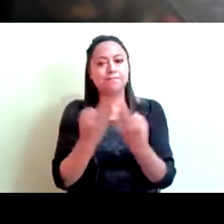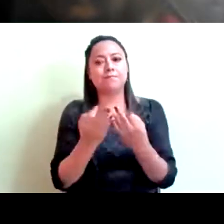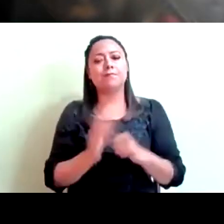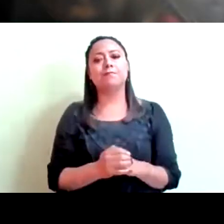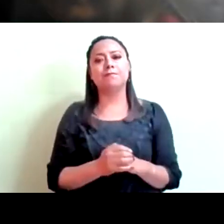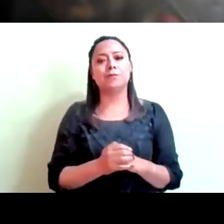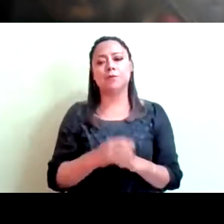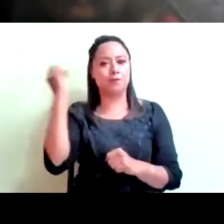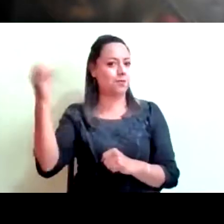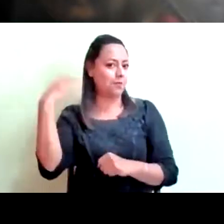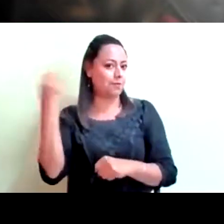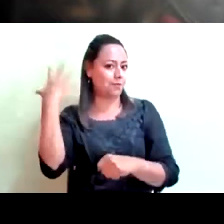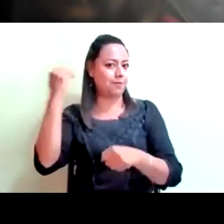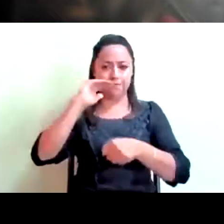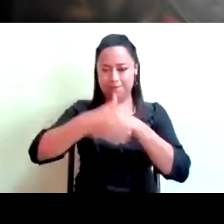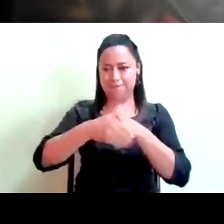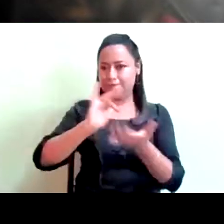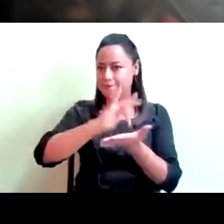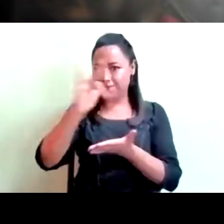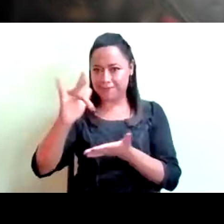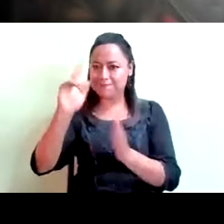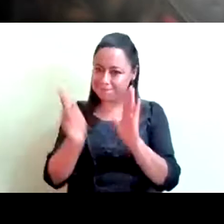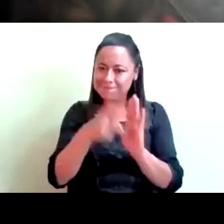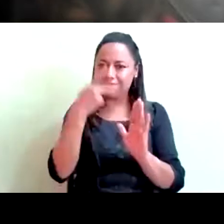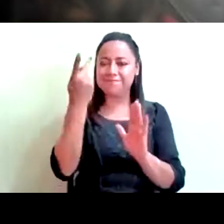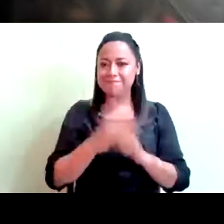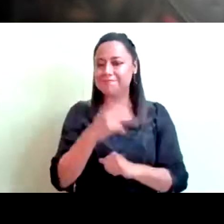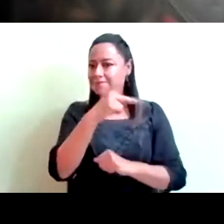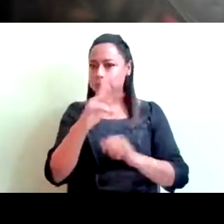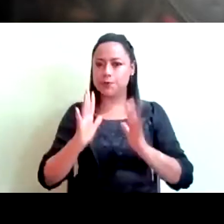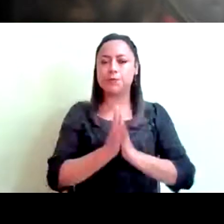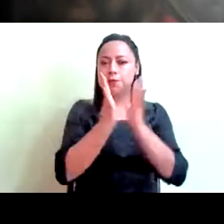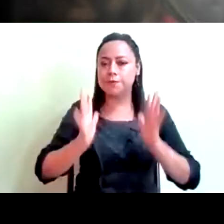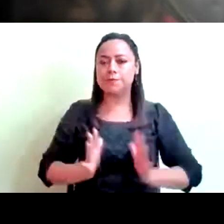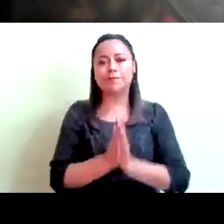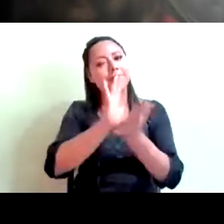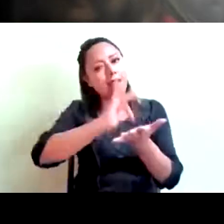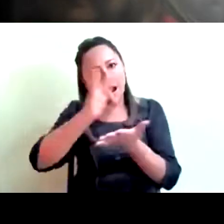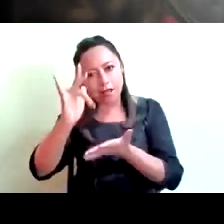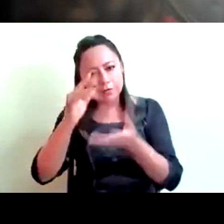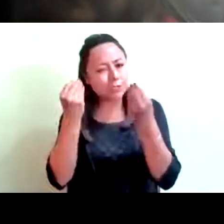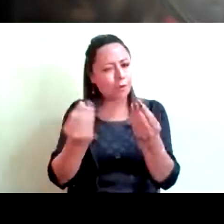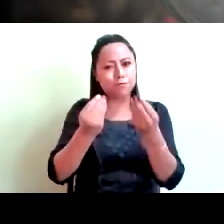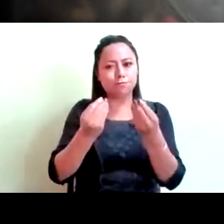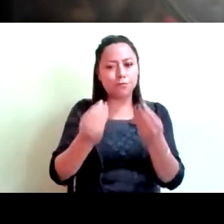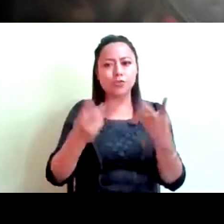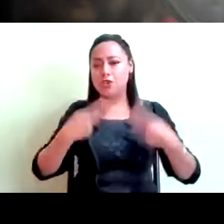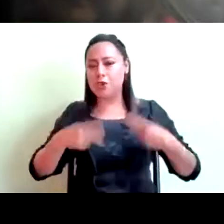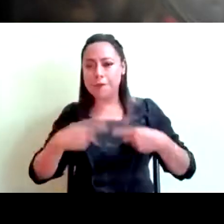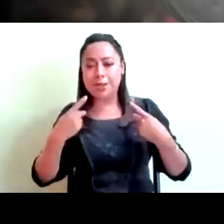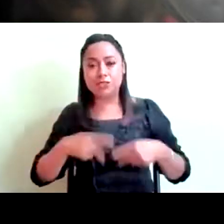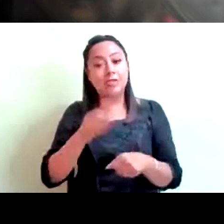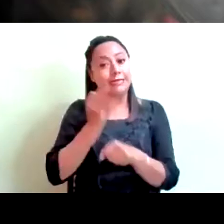dejo este foro. Les agradezco nuevamente su participación, les agradezco muchísimo a las personas que